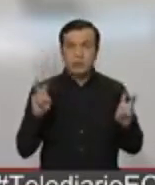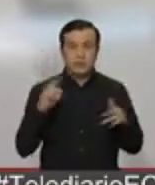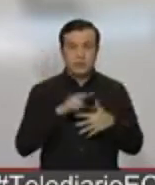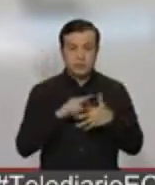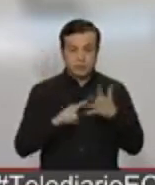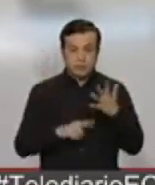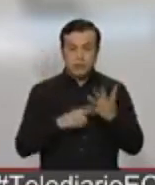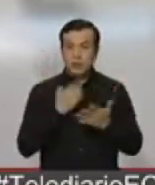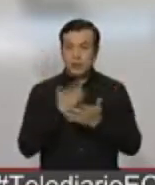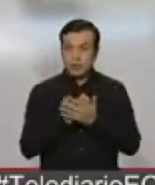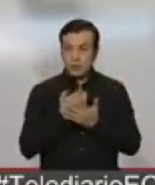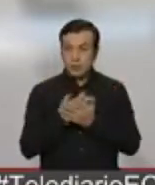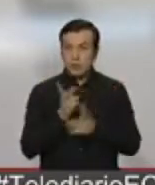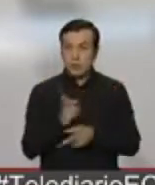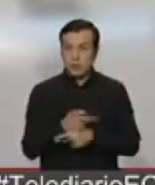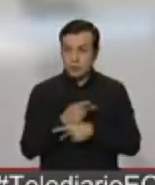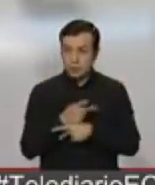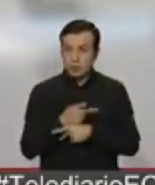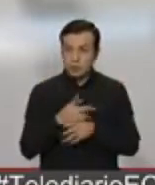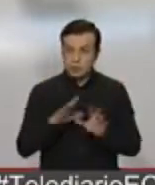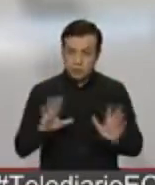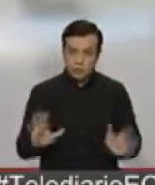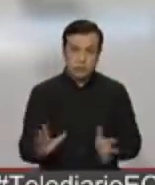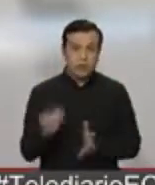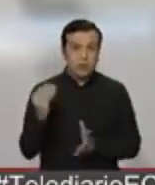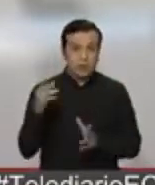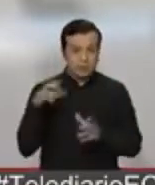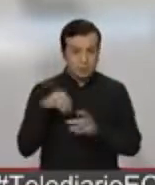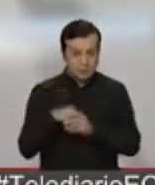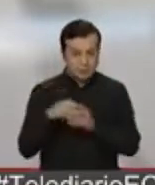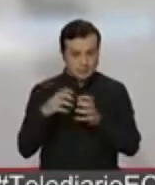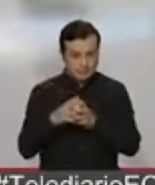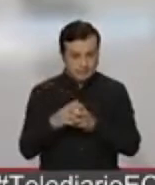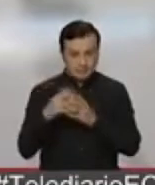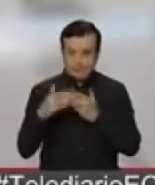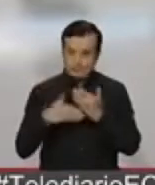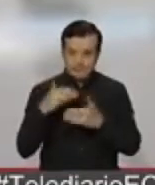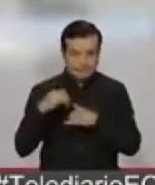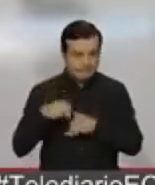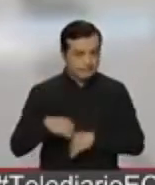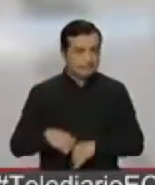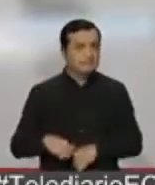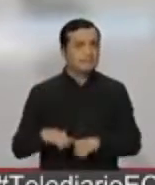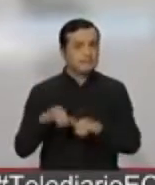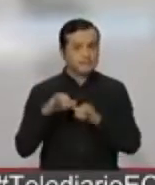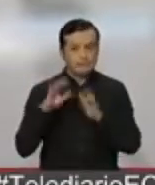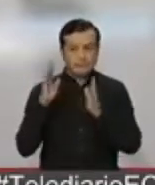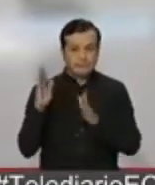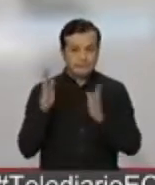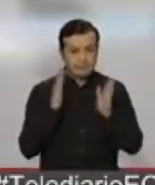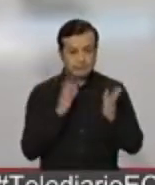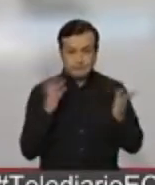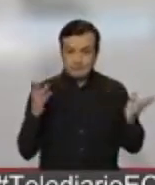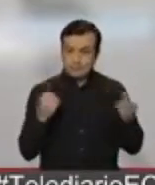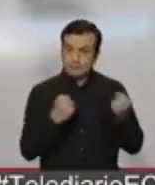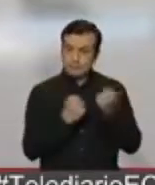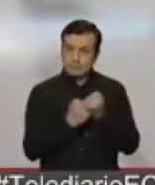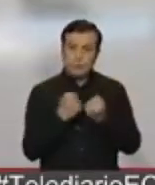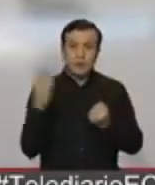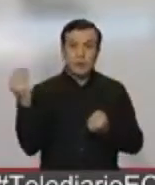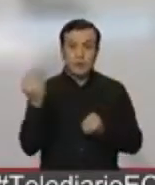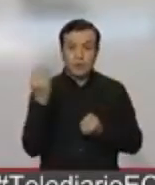económicos productivos como fue impulso joven entonces para que continúe esta política pública de acompañar a los